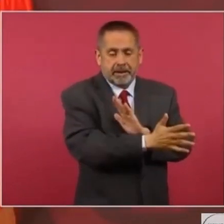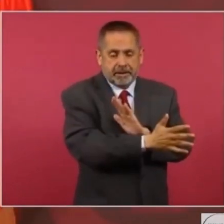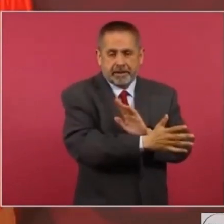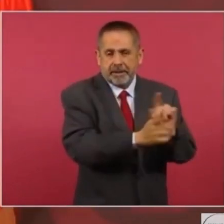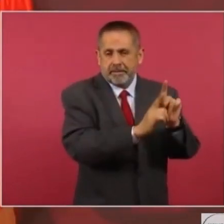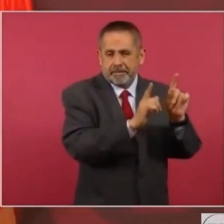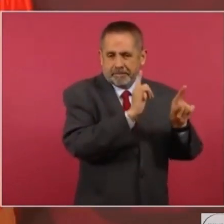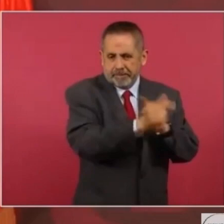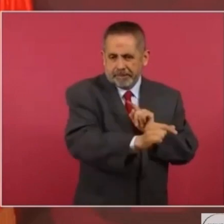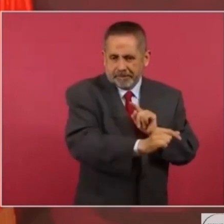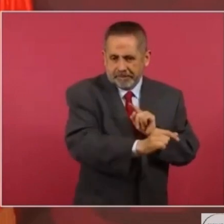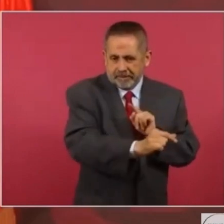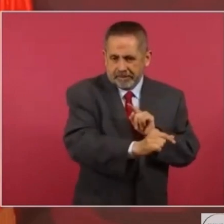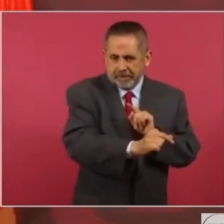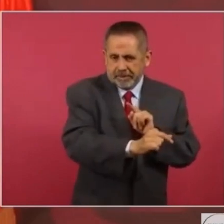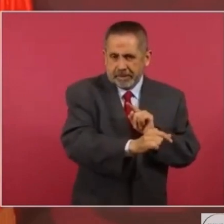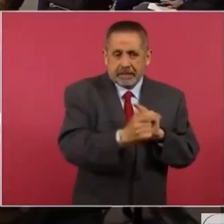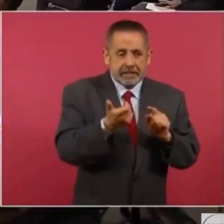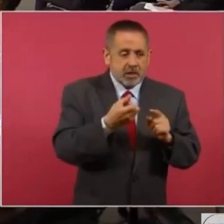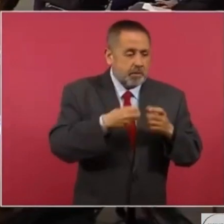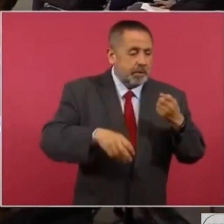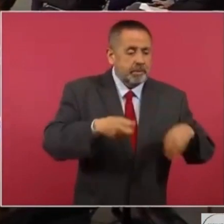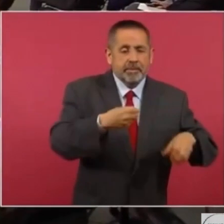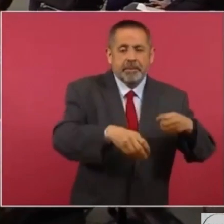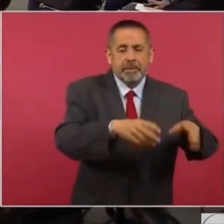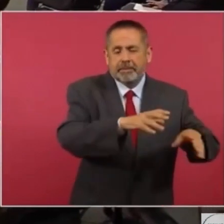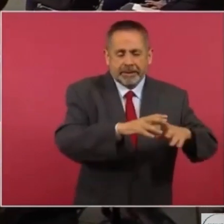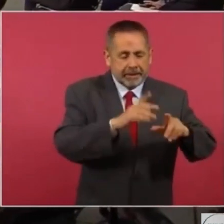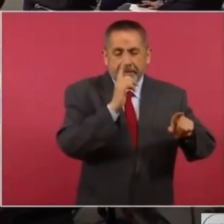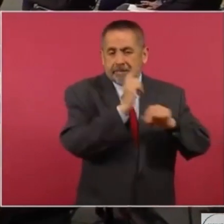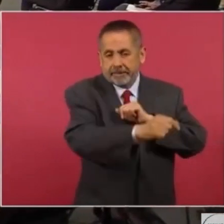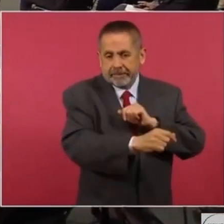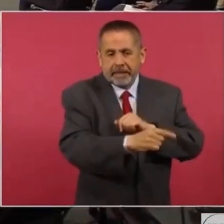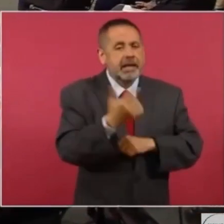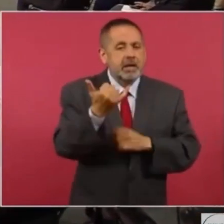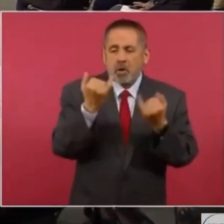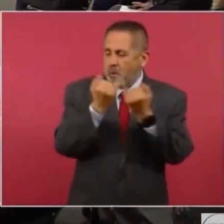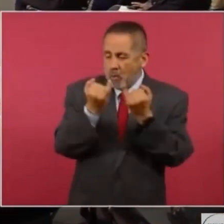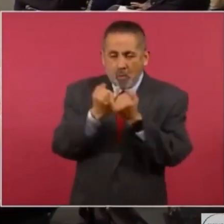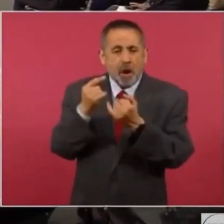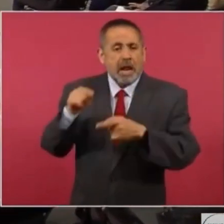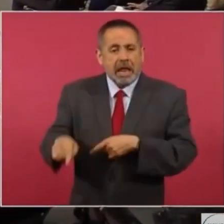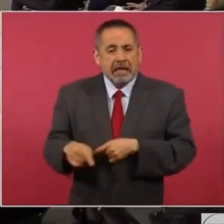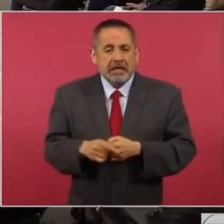corriendo y van dejando tirado todo. Así fue.